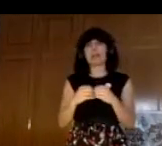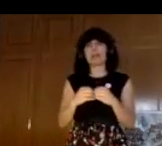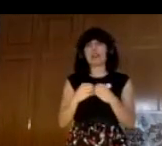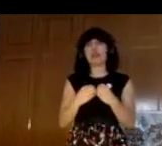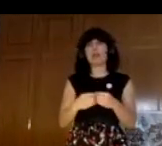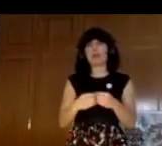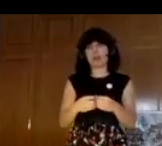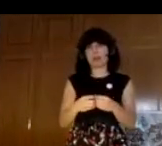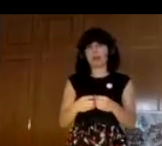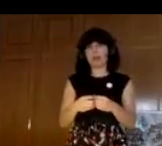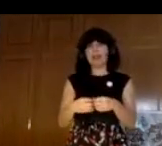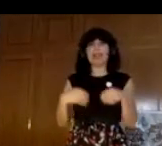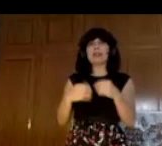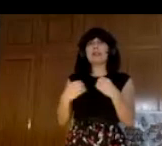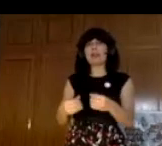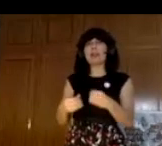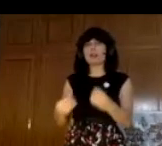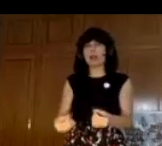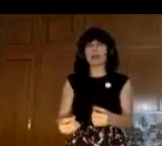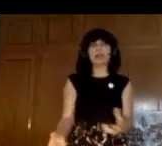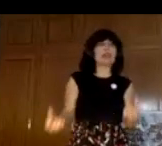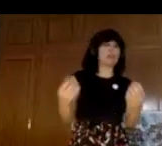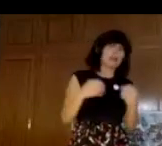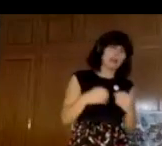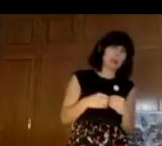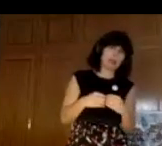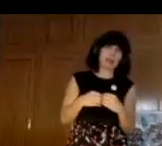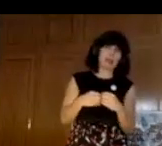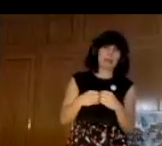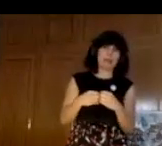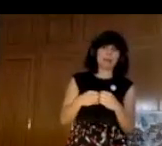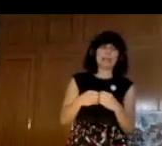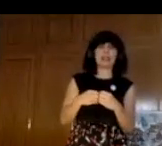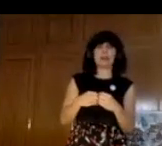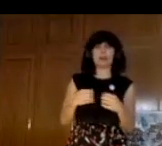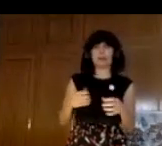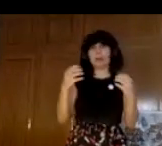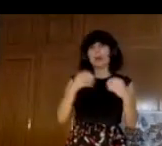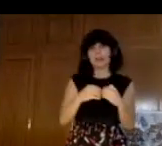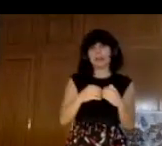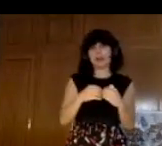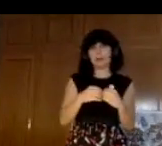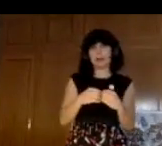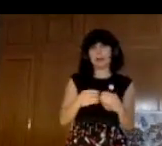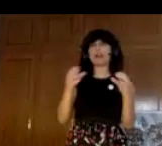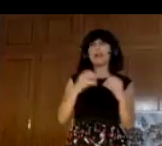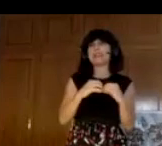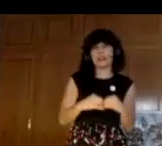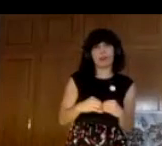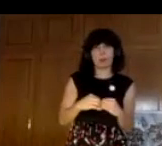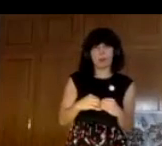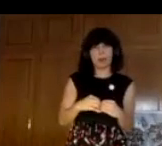la migración como un problema, que no es ni bueno ni malo, y el que percibe al migrante como un problema o la migración como un problema no